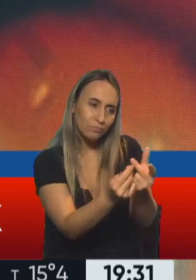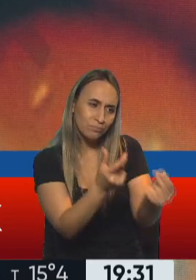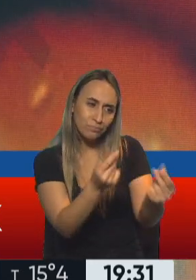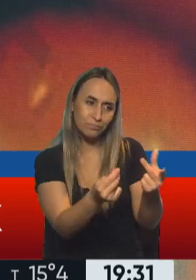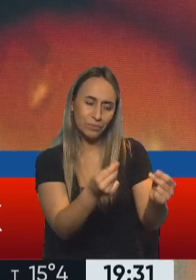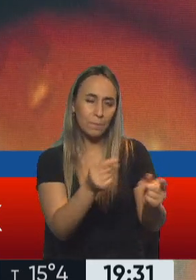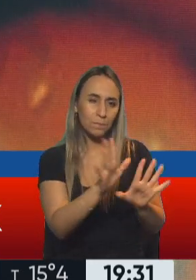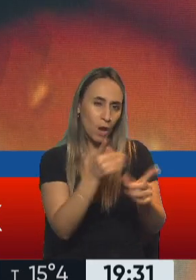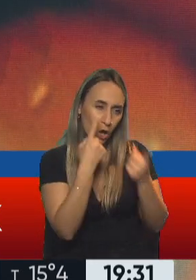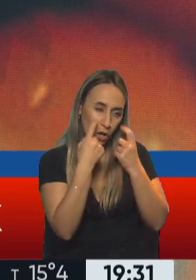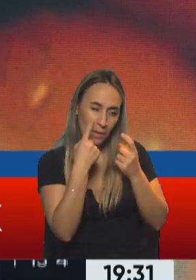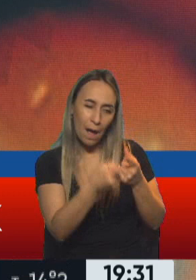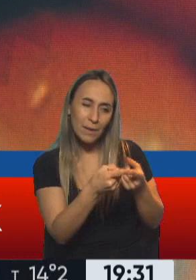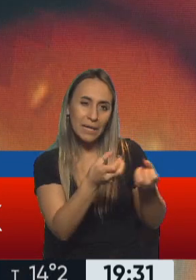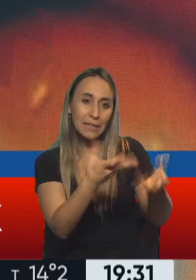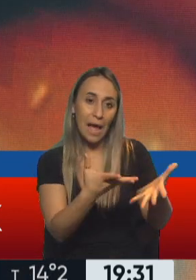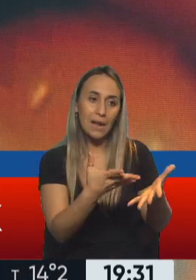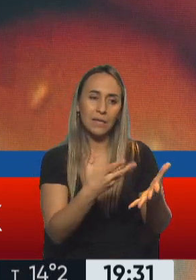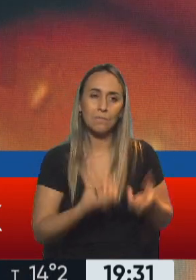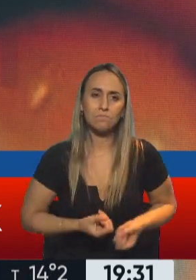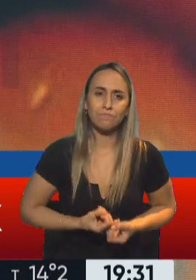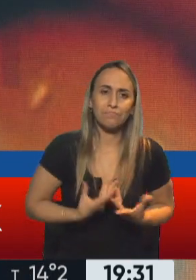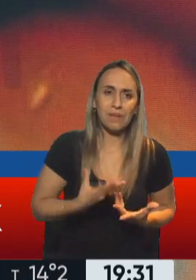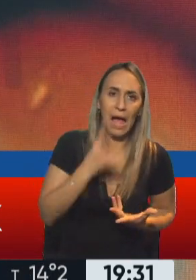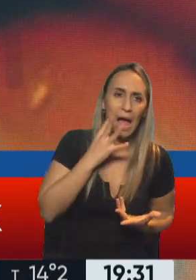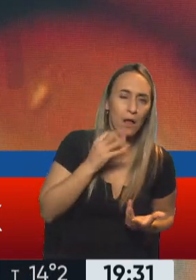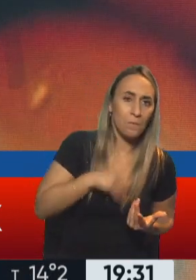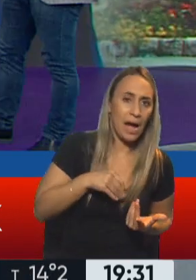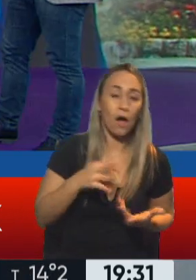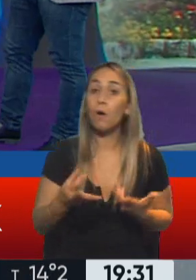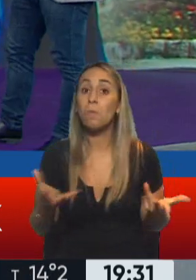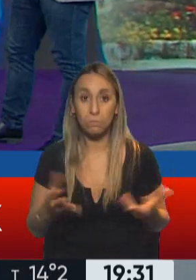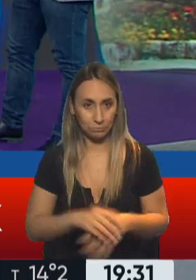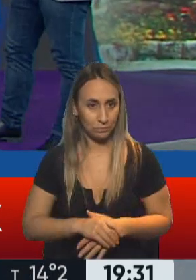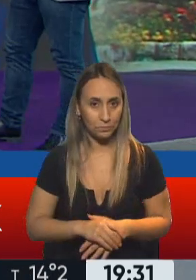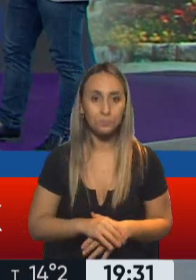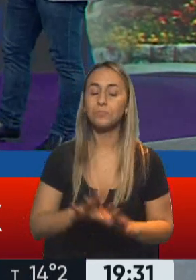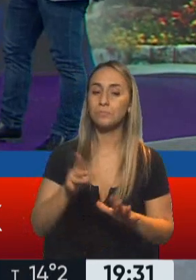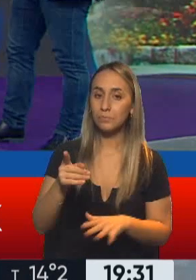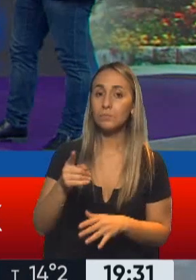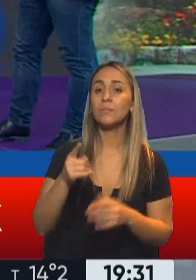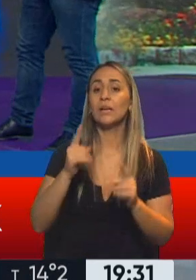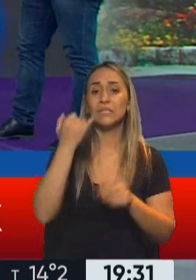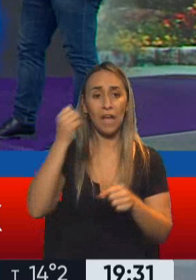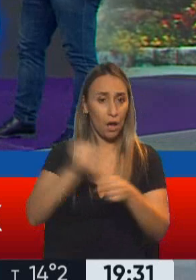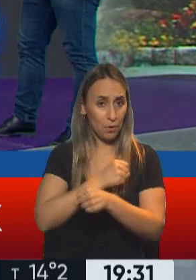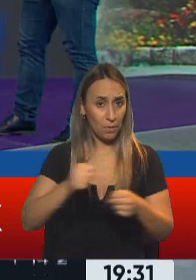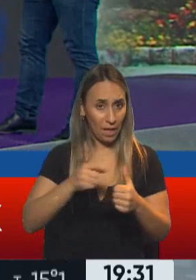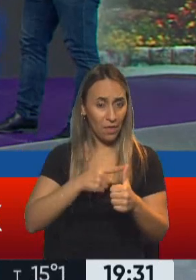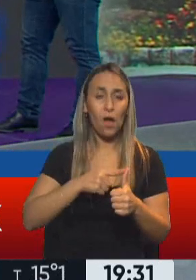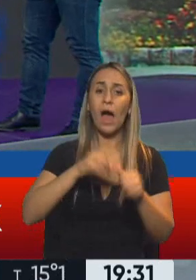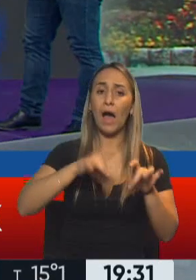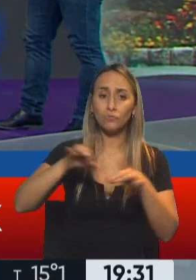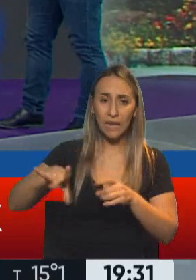efectividad, para ver si los efectos colaterales y otras cositas más. Gran Bretaña aprobó, Australia, Singapur y Corea del Sur aprobaron.